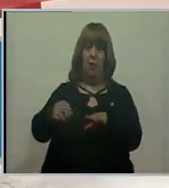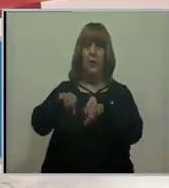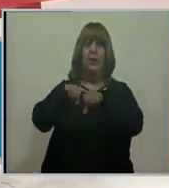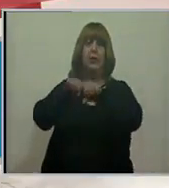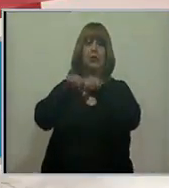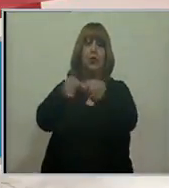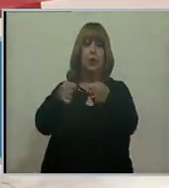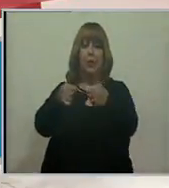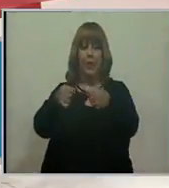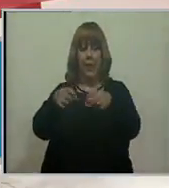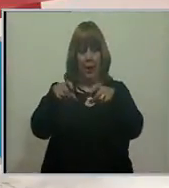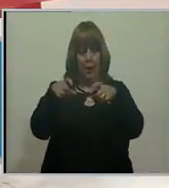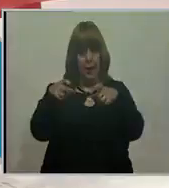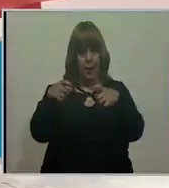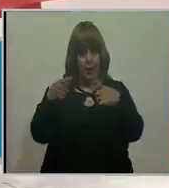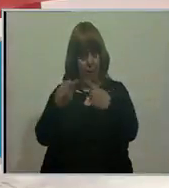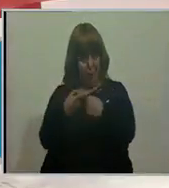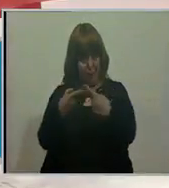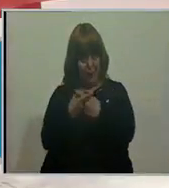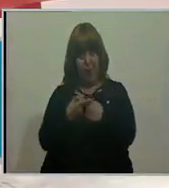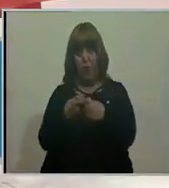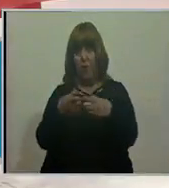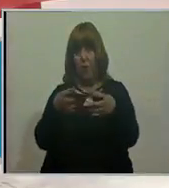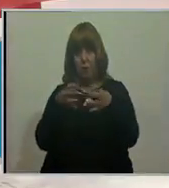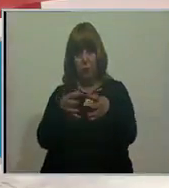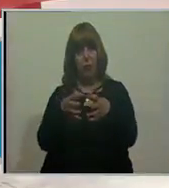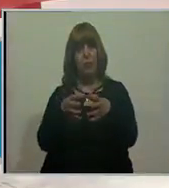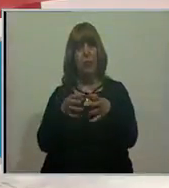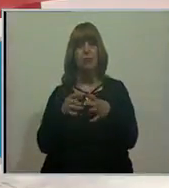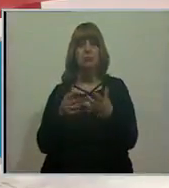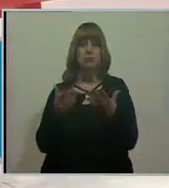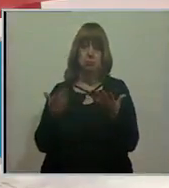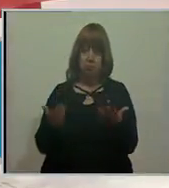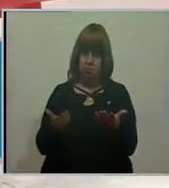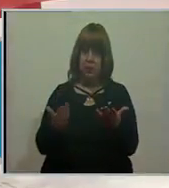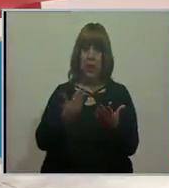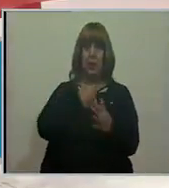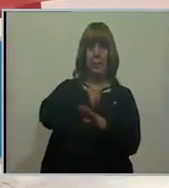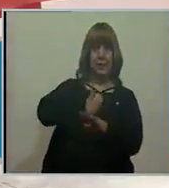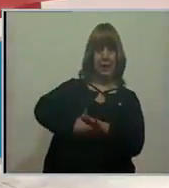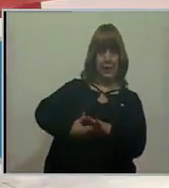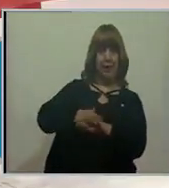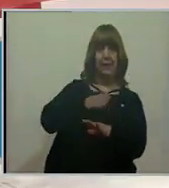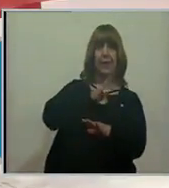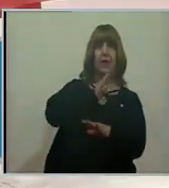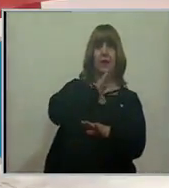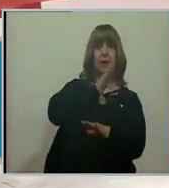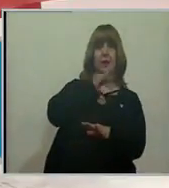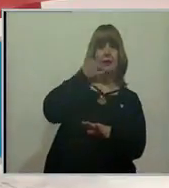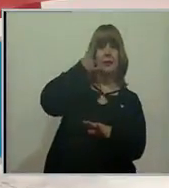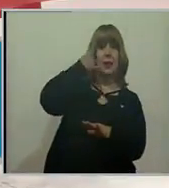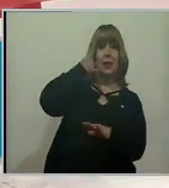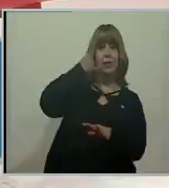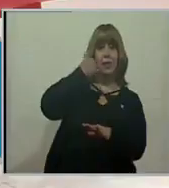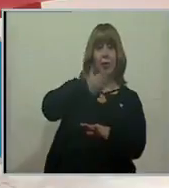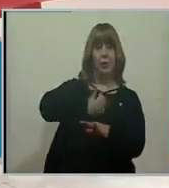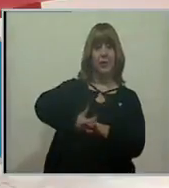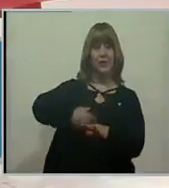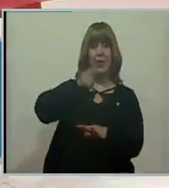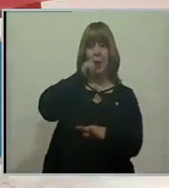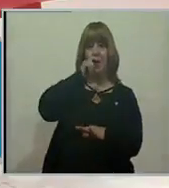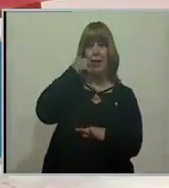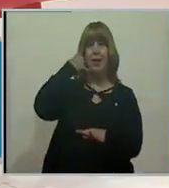partido. Dicen que ayer el presidente de Israel le llamó a Macri para pedirle que interviniera y que se jugara ese